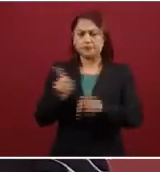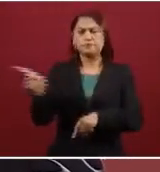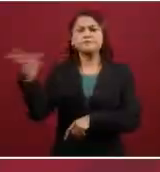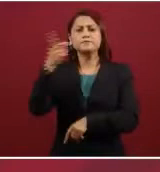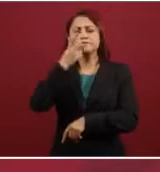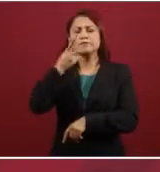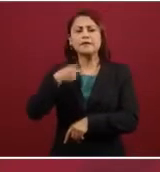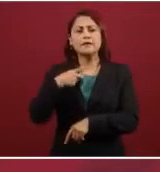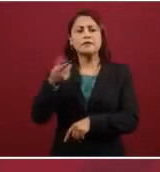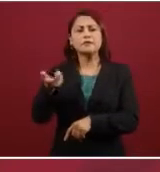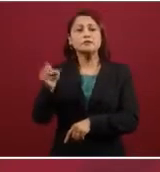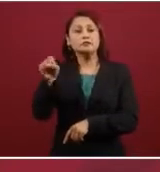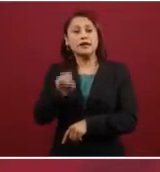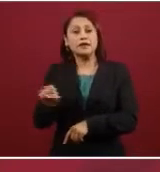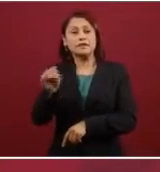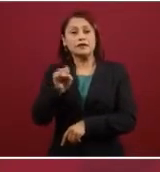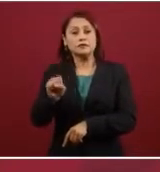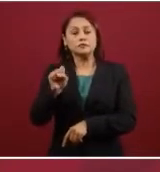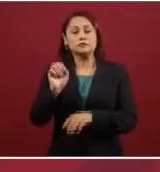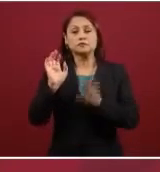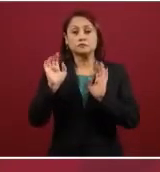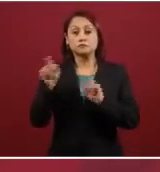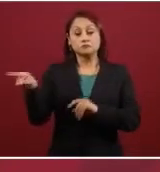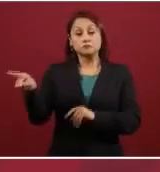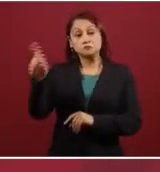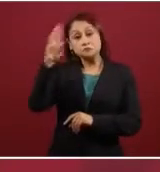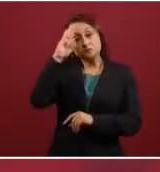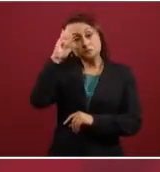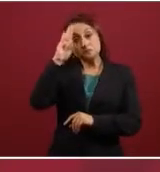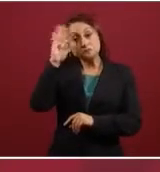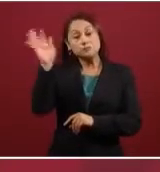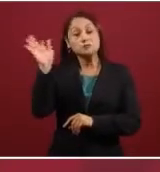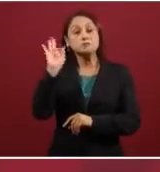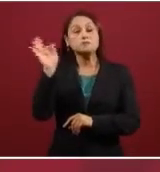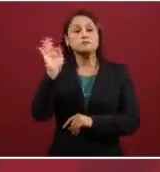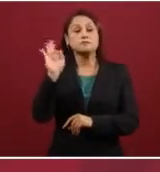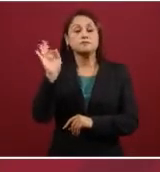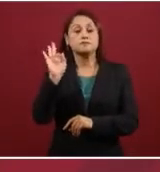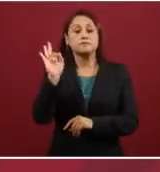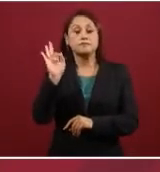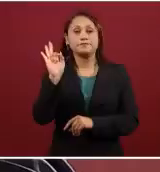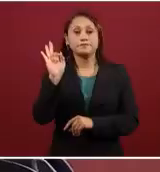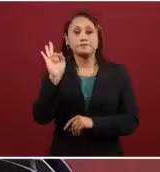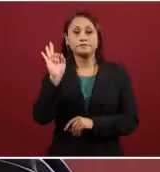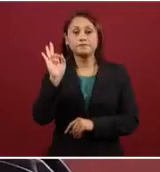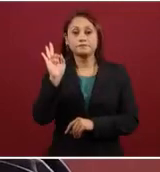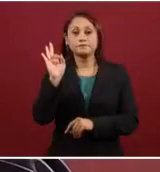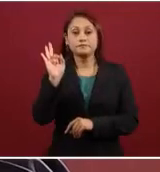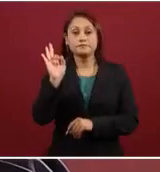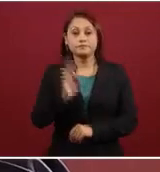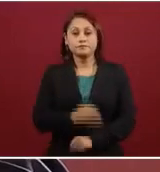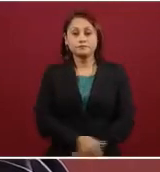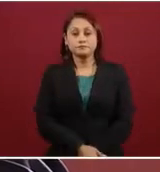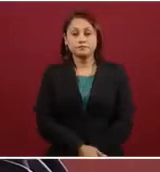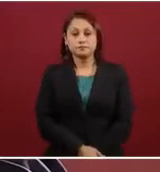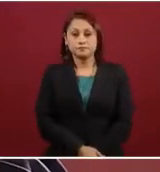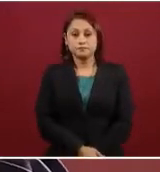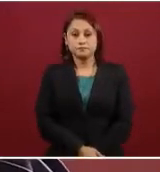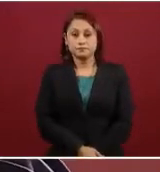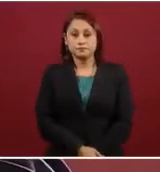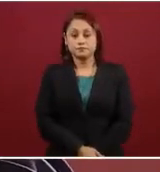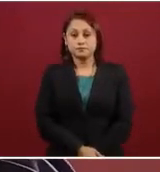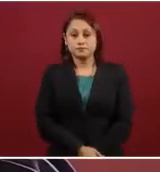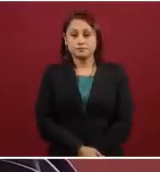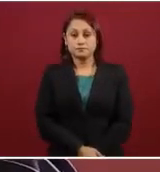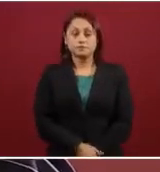pensando en que se podía generar un